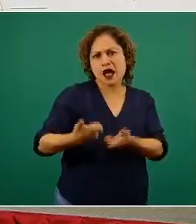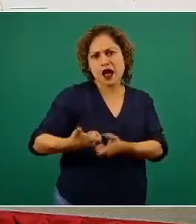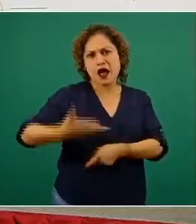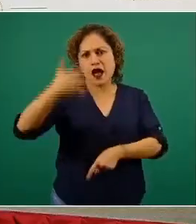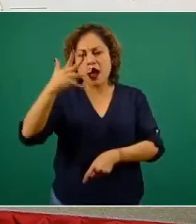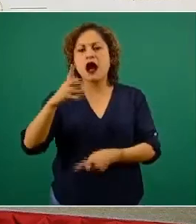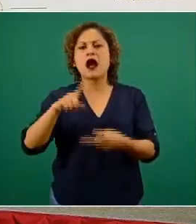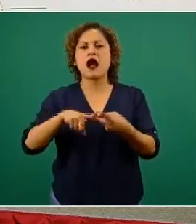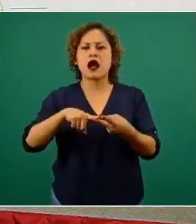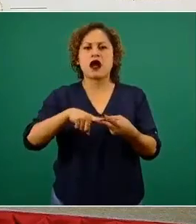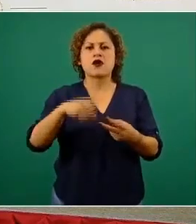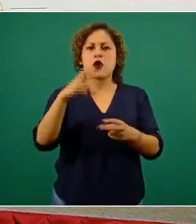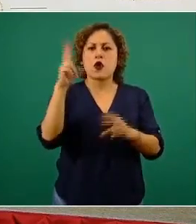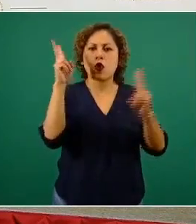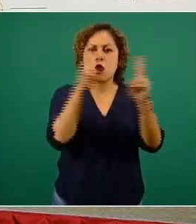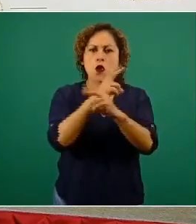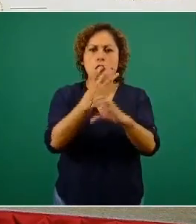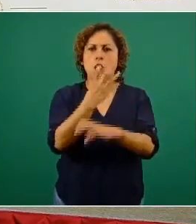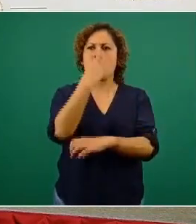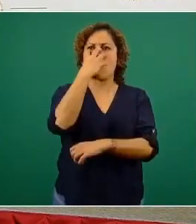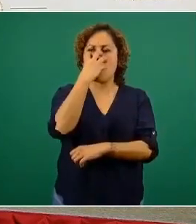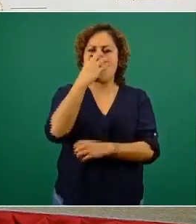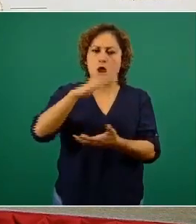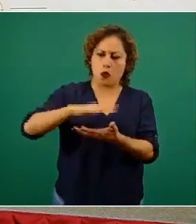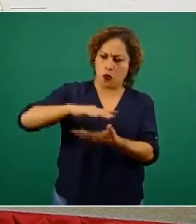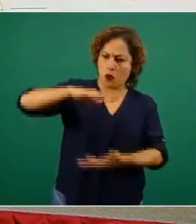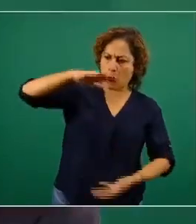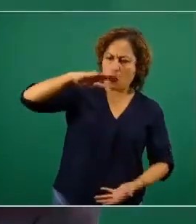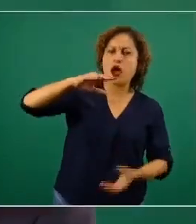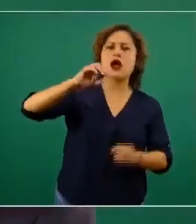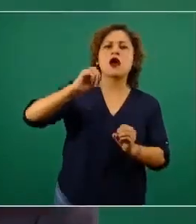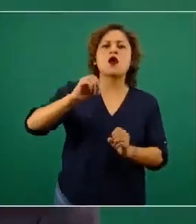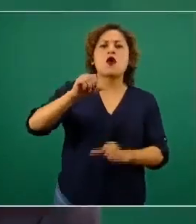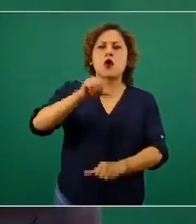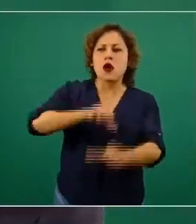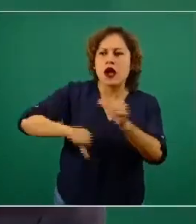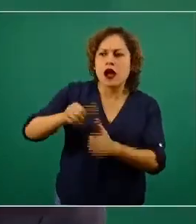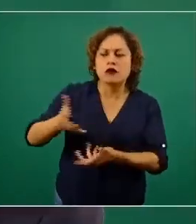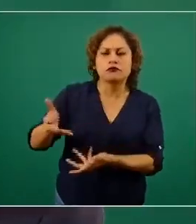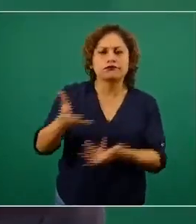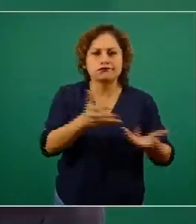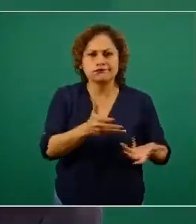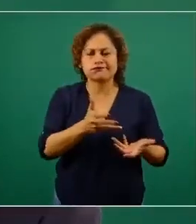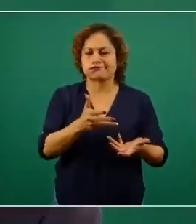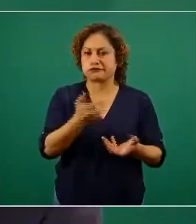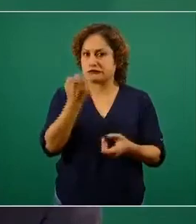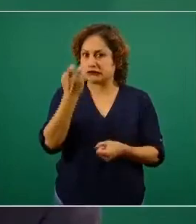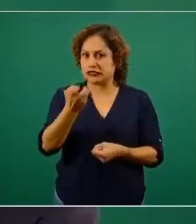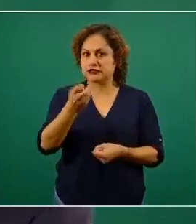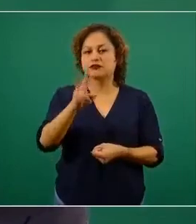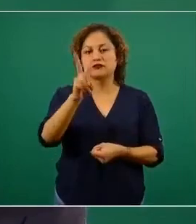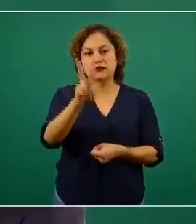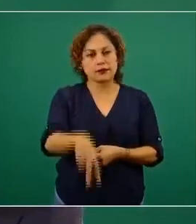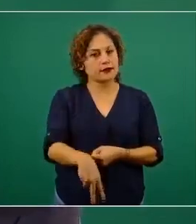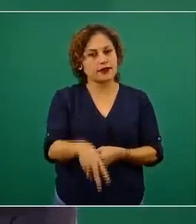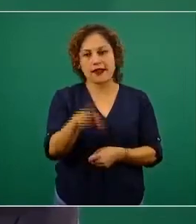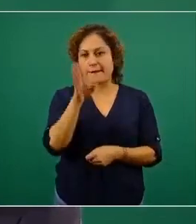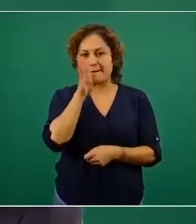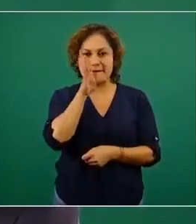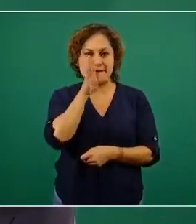oxígenos, tanques, reposición de tanques, concentradores de oxígeno. Esto es inmoral, nos